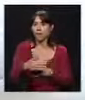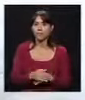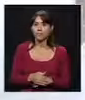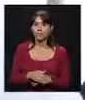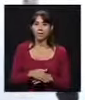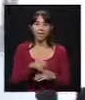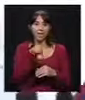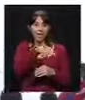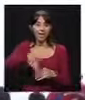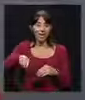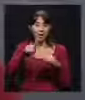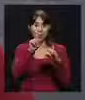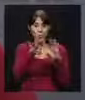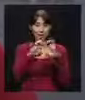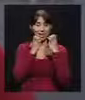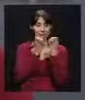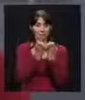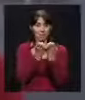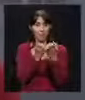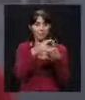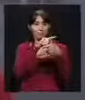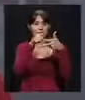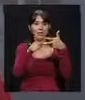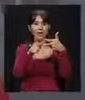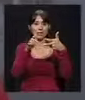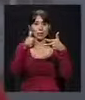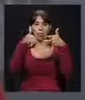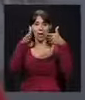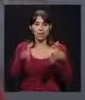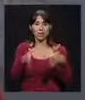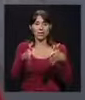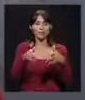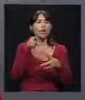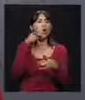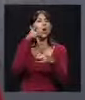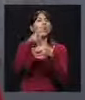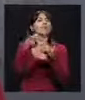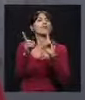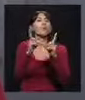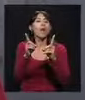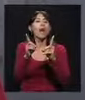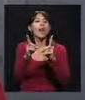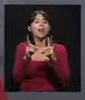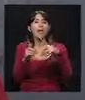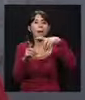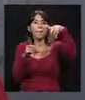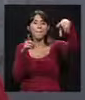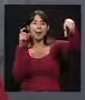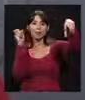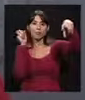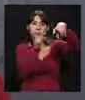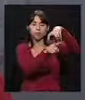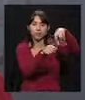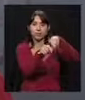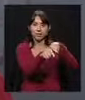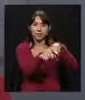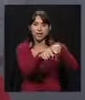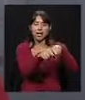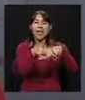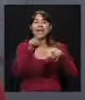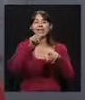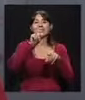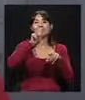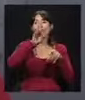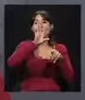público lo que se debe saber es que se ocupa el mayor silencio posible distraer a los jugadores porque cualquier sonido